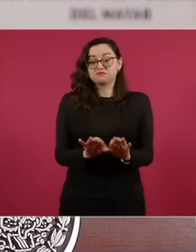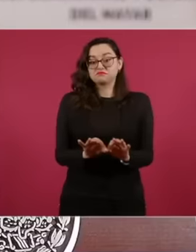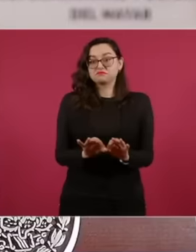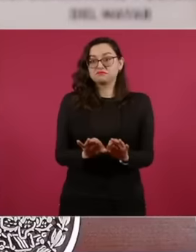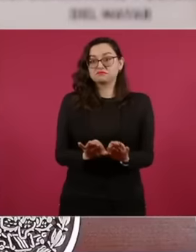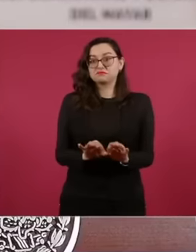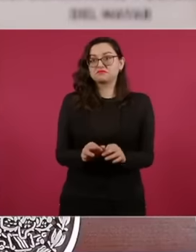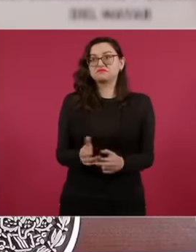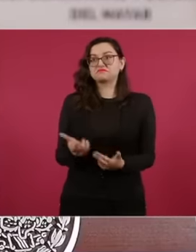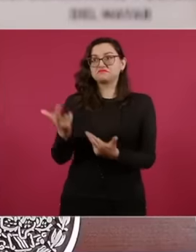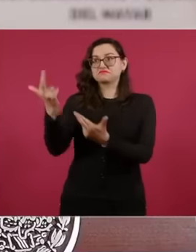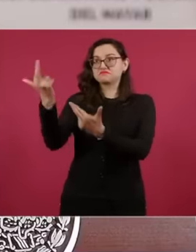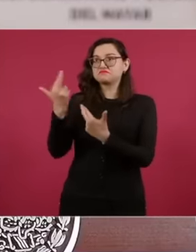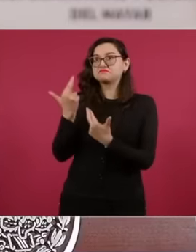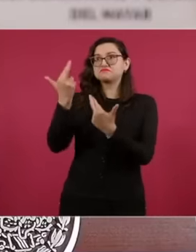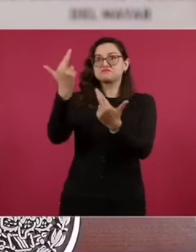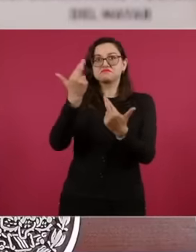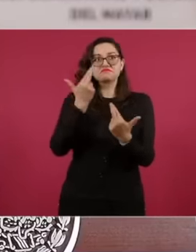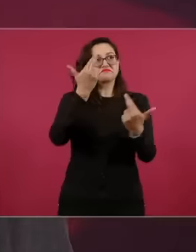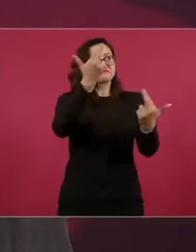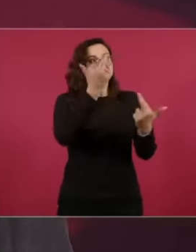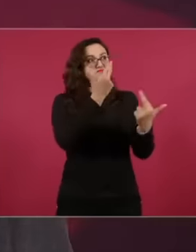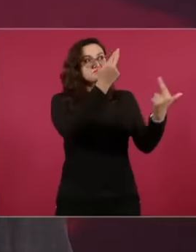a México como nunca.